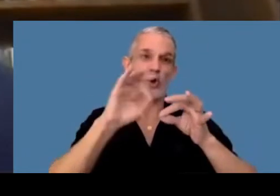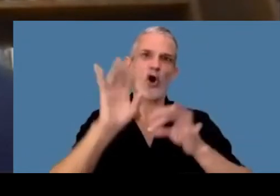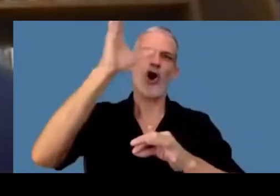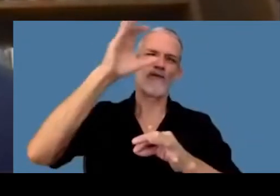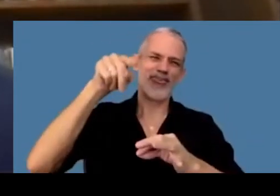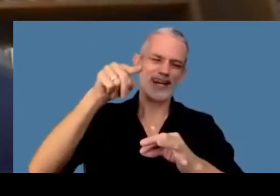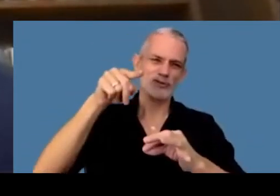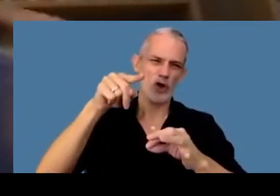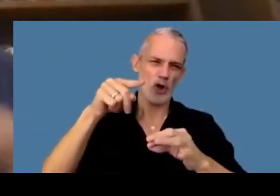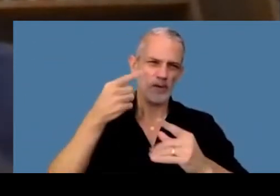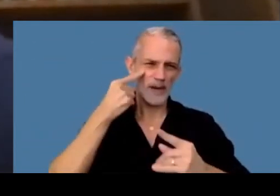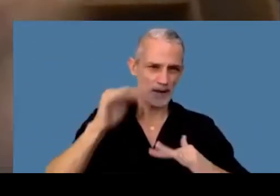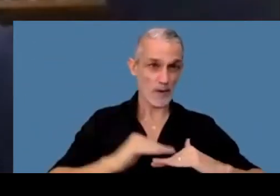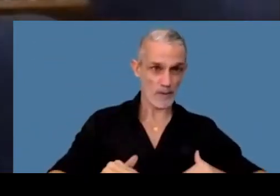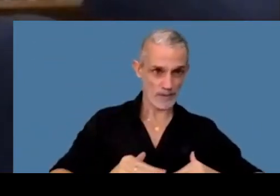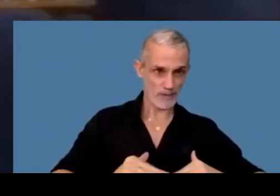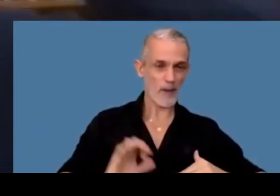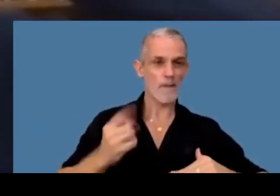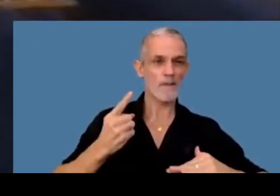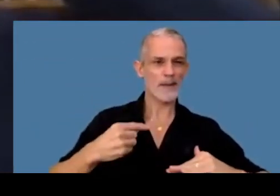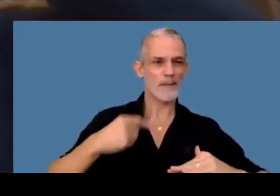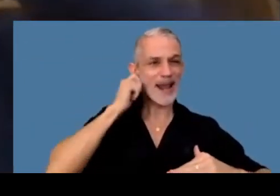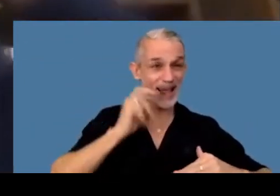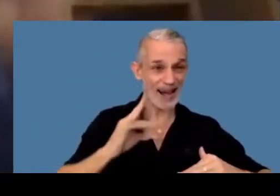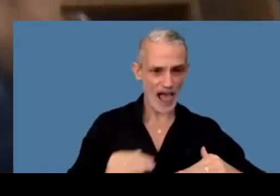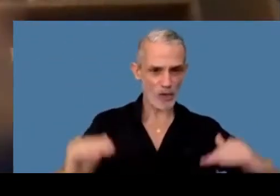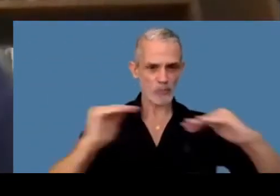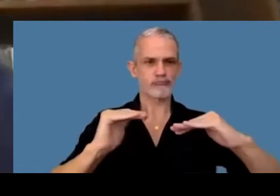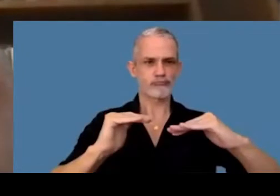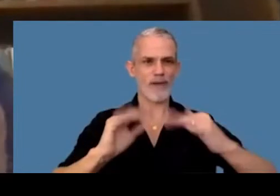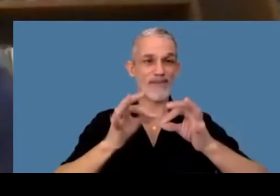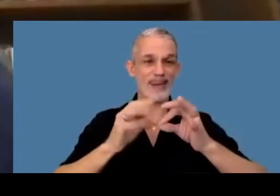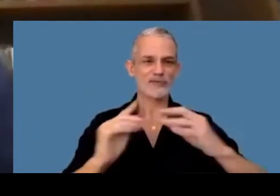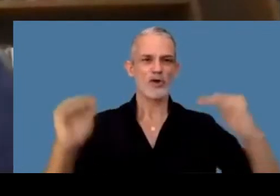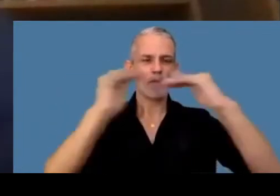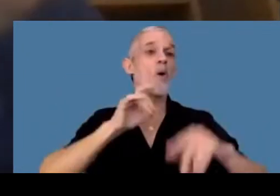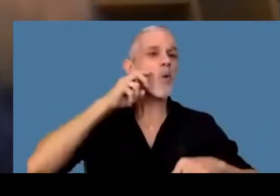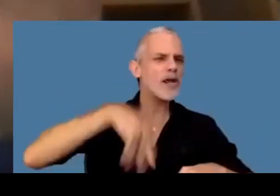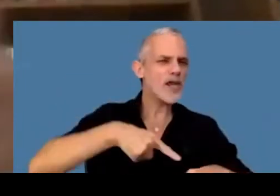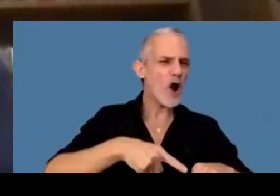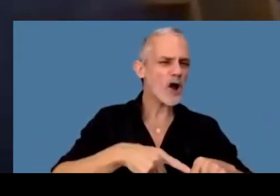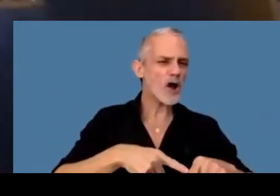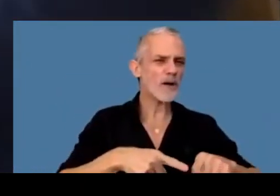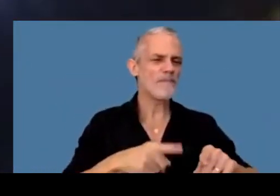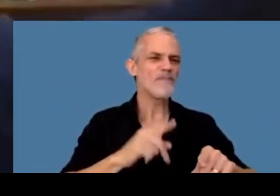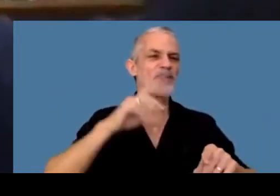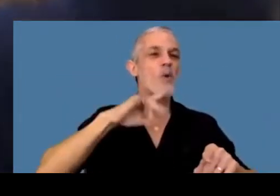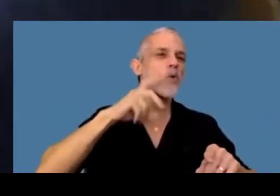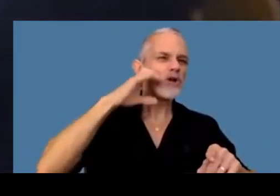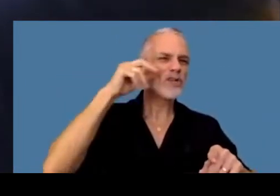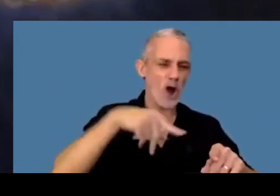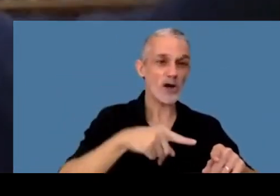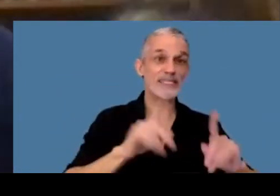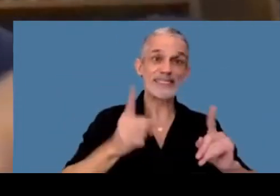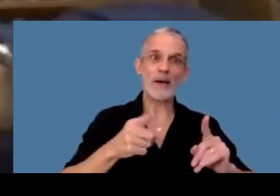la terminología. Ahora, en el caso de las uniones, también tienen una organización territorial, por eso tenemos